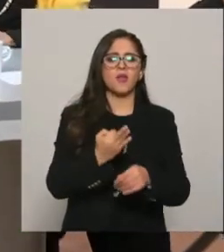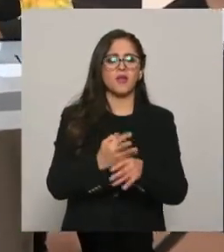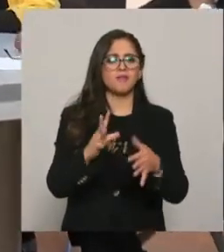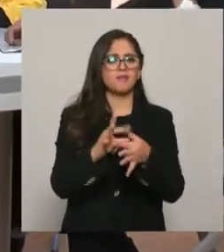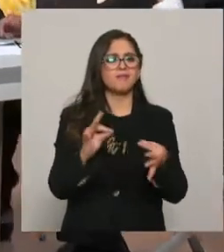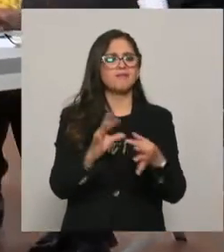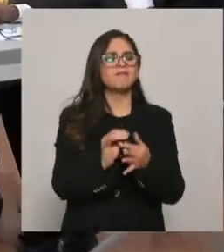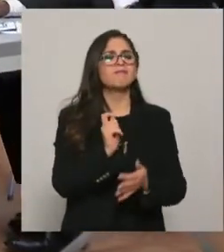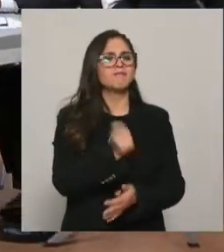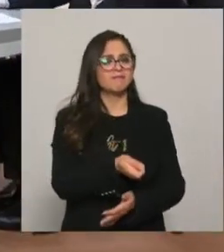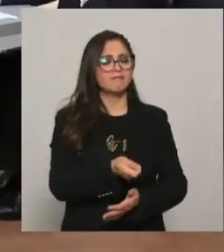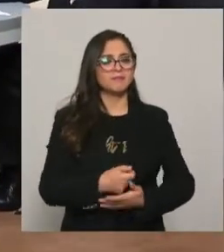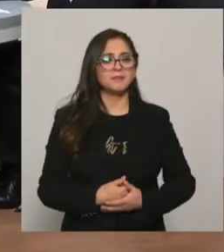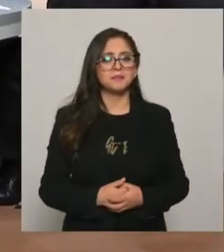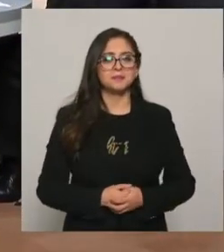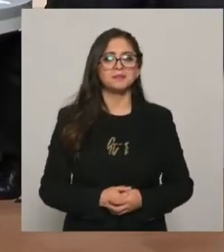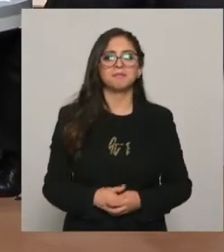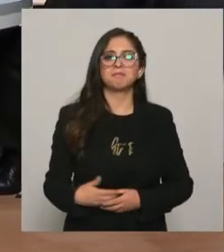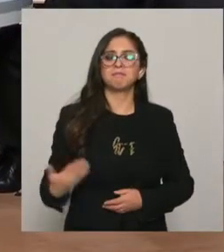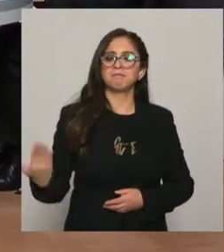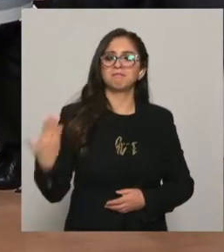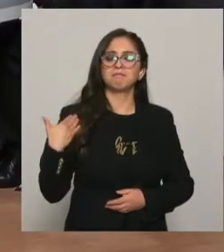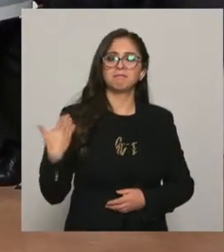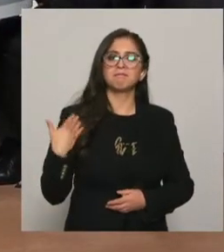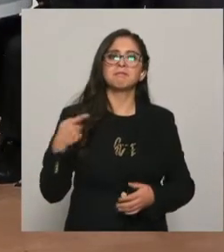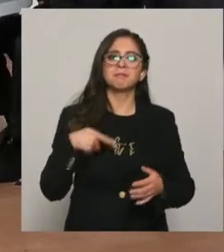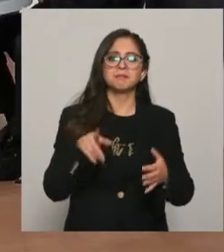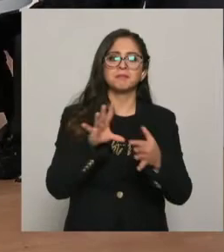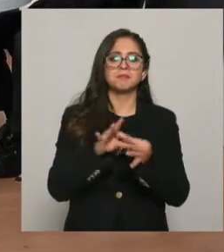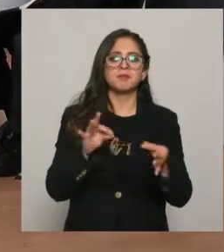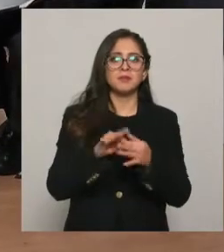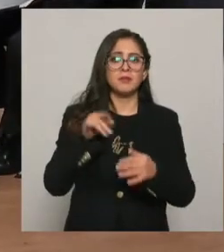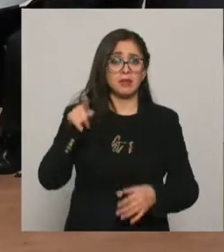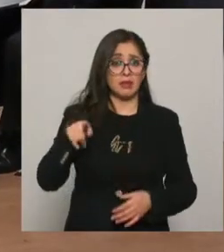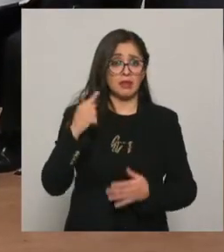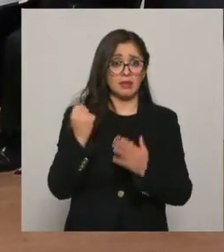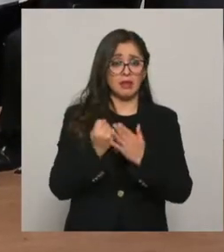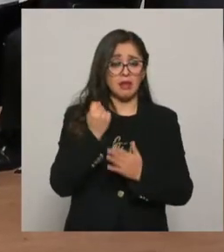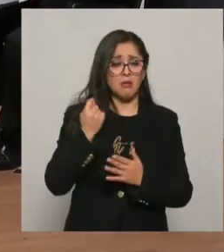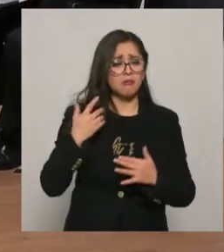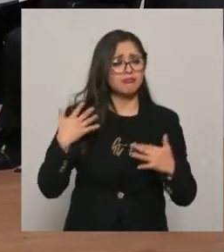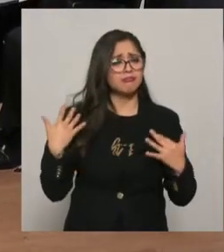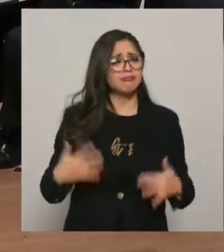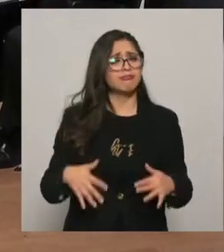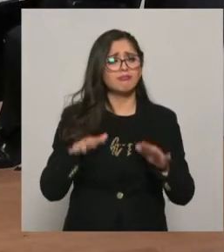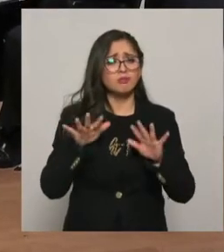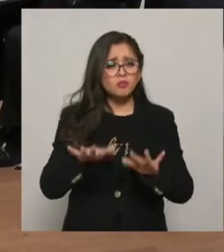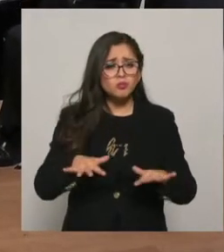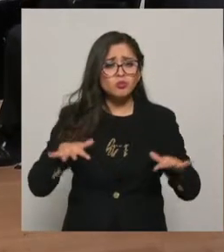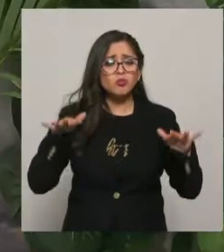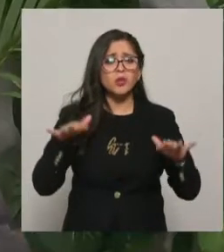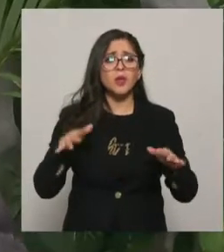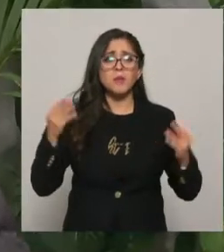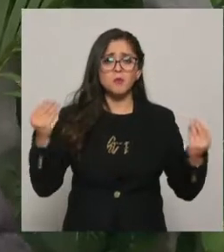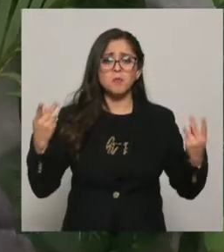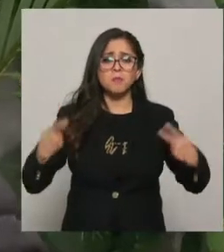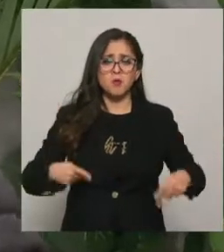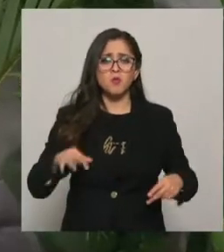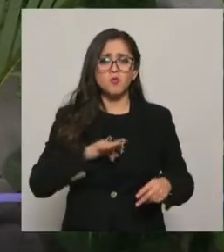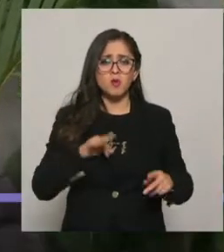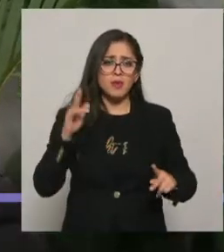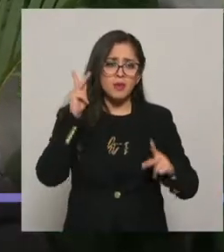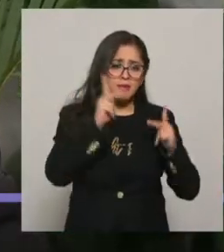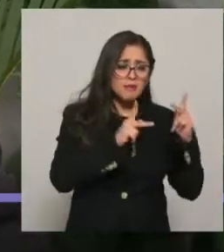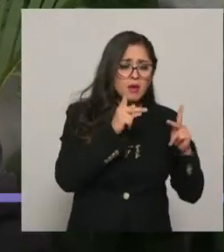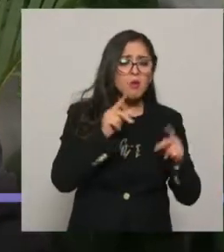pues como ya lo había comentado, es en Tláhuac es una eventualidad tanto pública como privada, ¿no? Una de ellas, ya lo